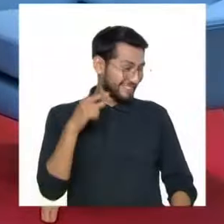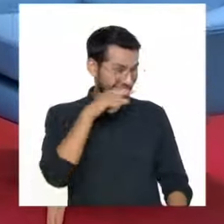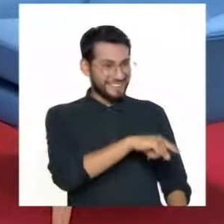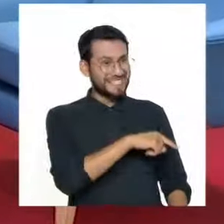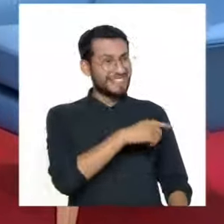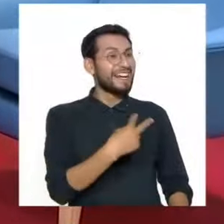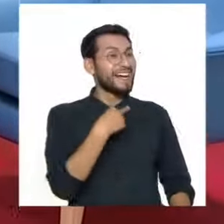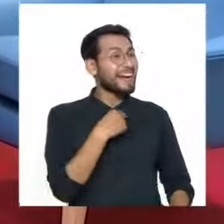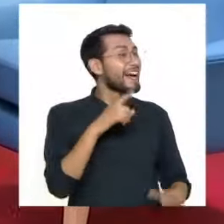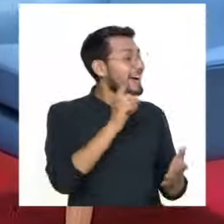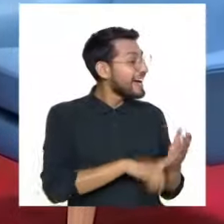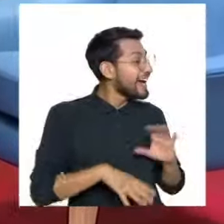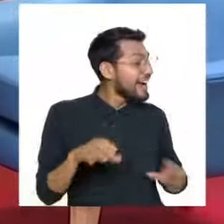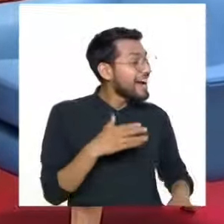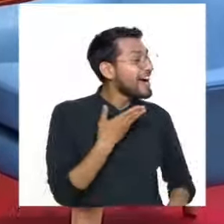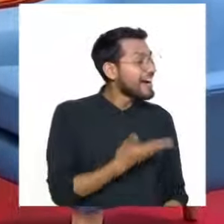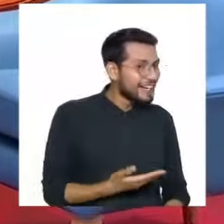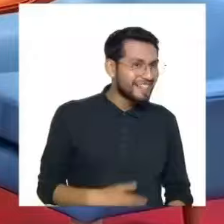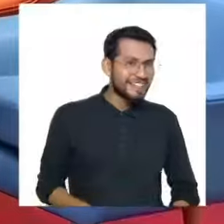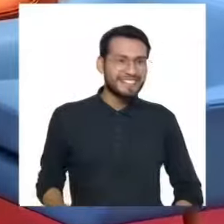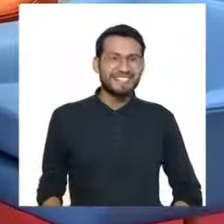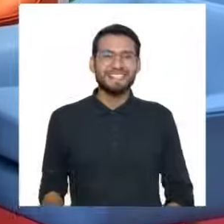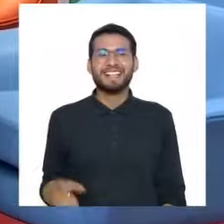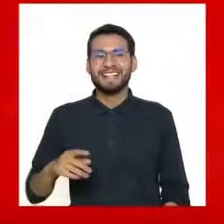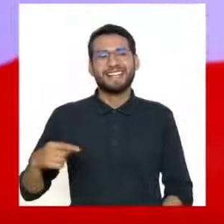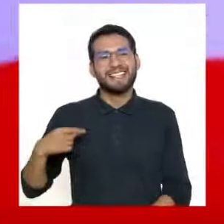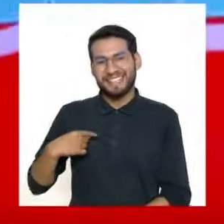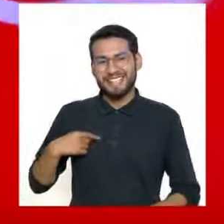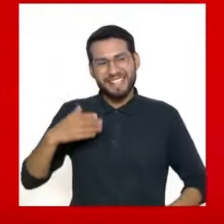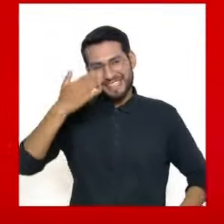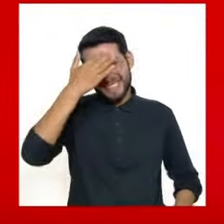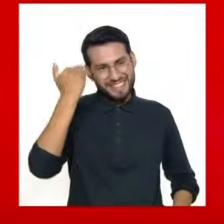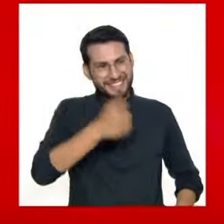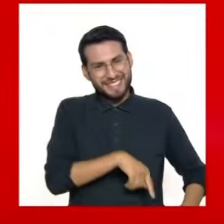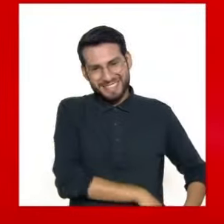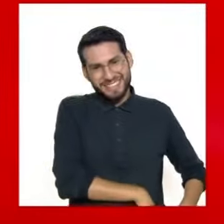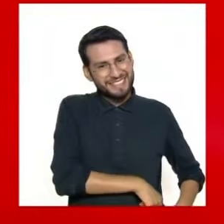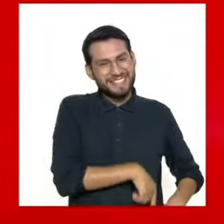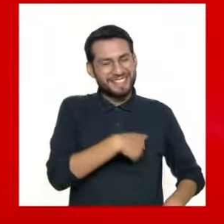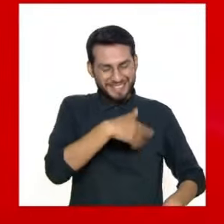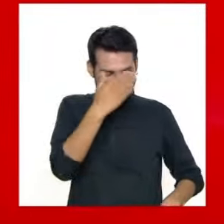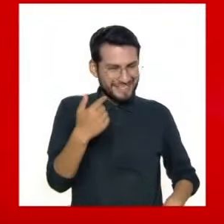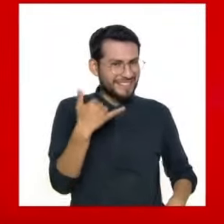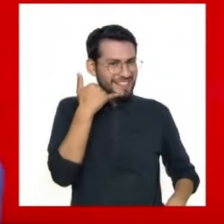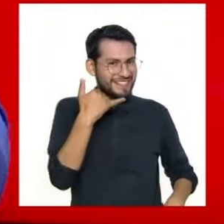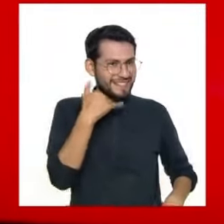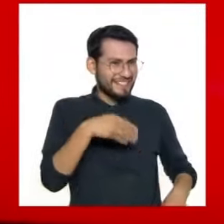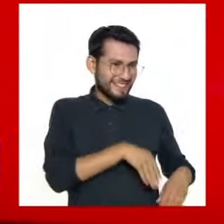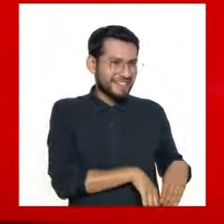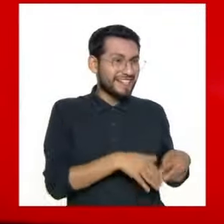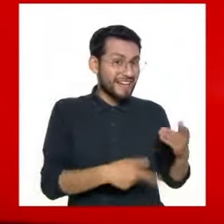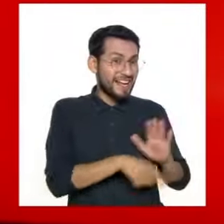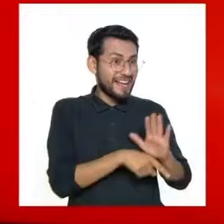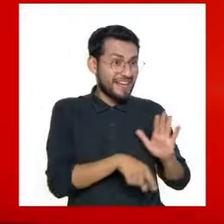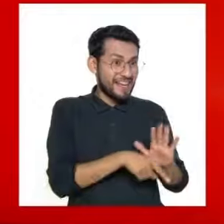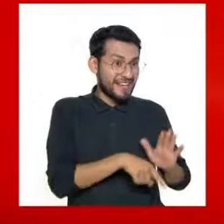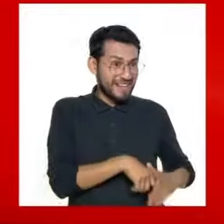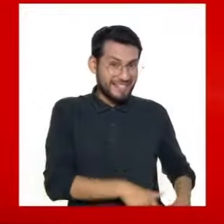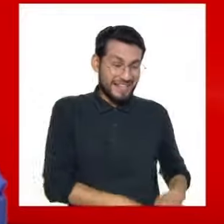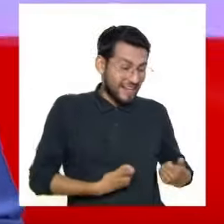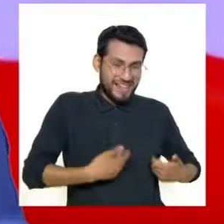agr estas haciendo estas haciendo pasa que me olv me olvidé de Haber puesto el teléfono en vibrador y empezó a sonar y me